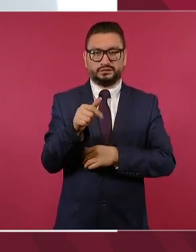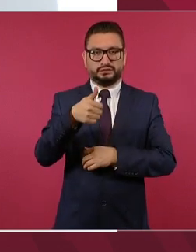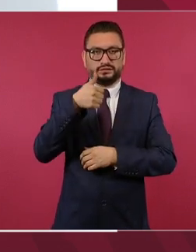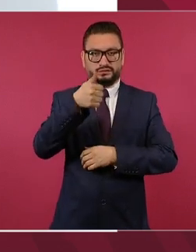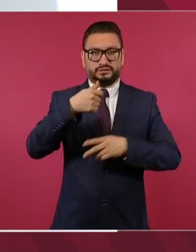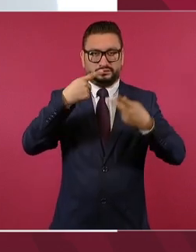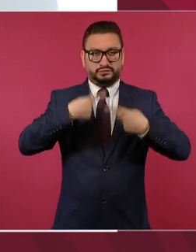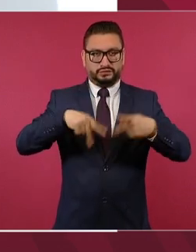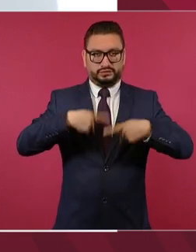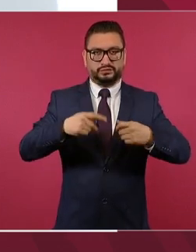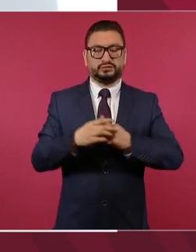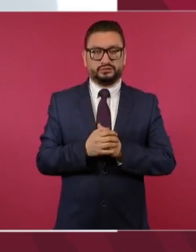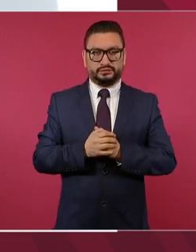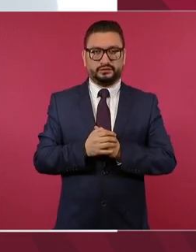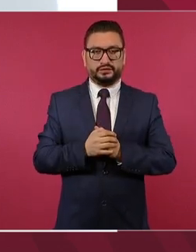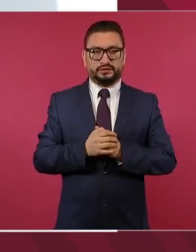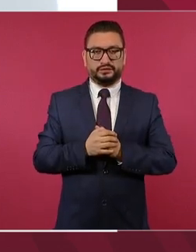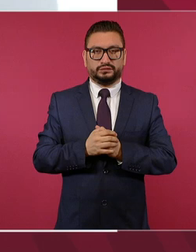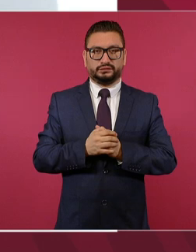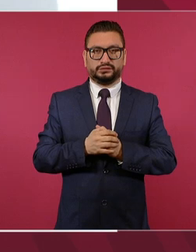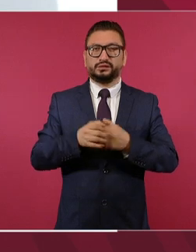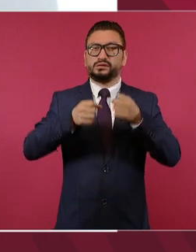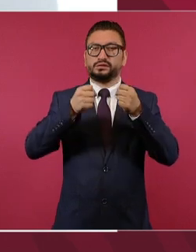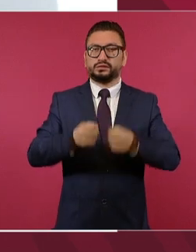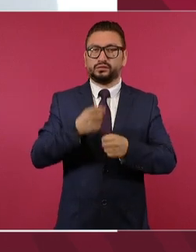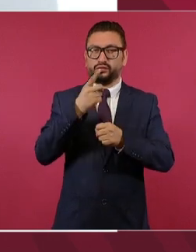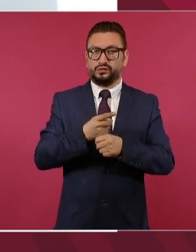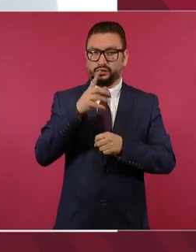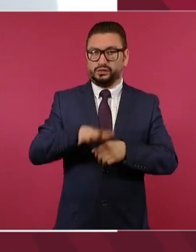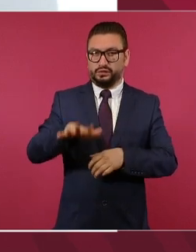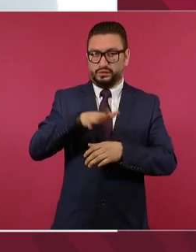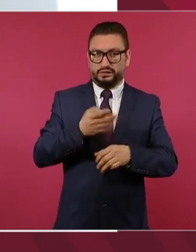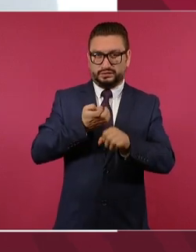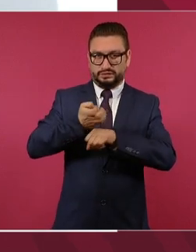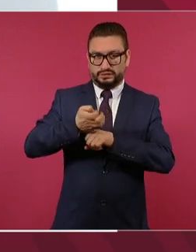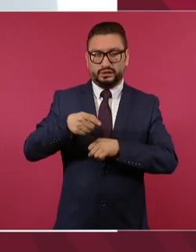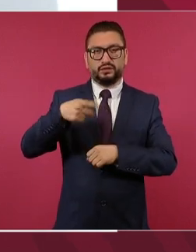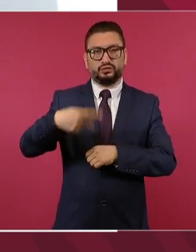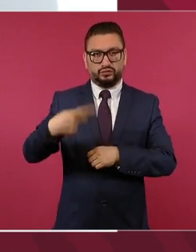1,676 elementos. De Seguridad Pública del Estado,